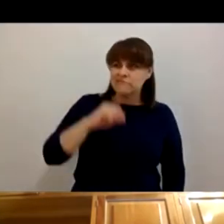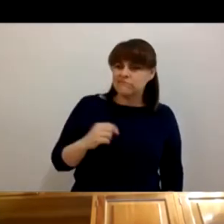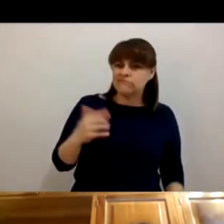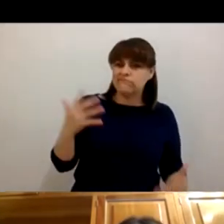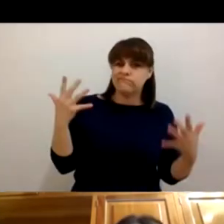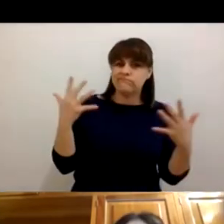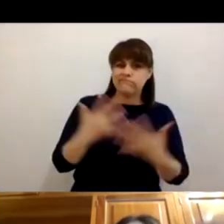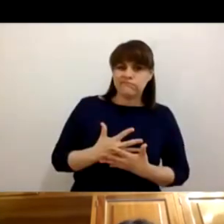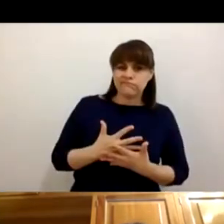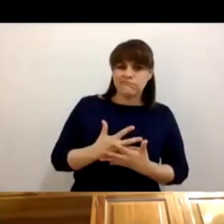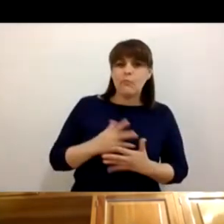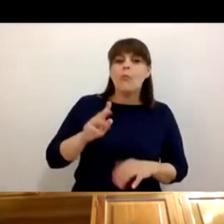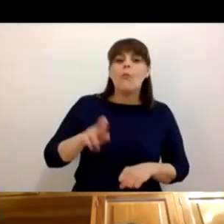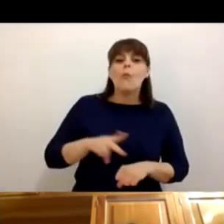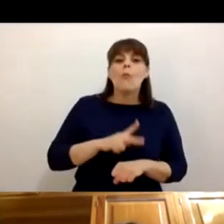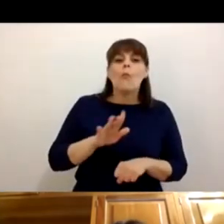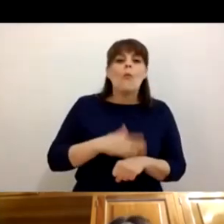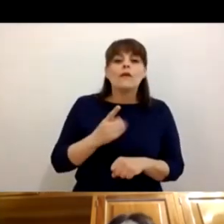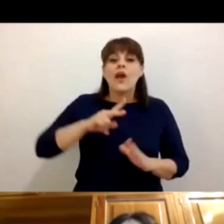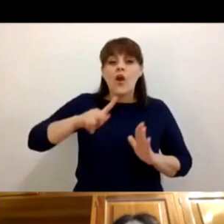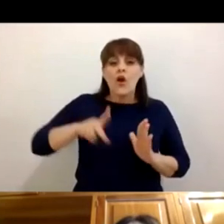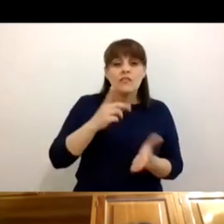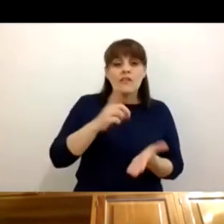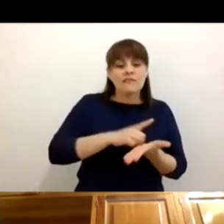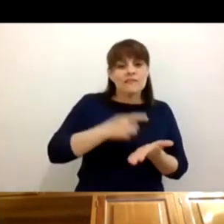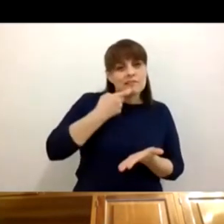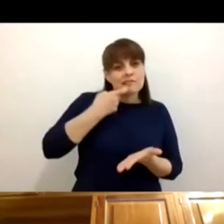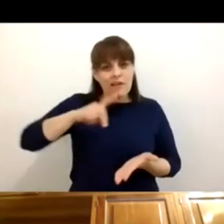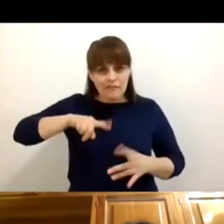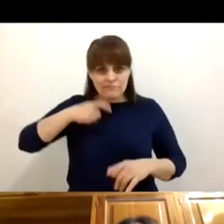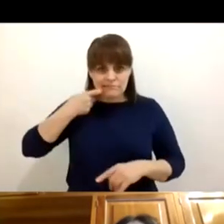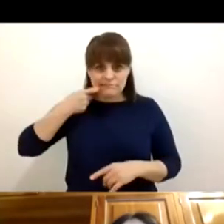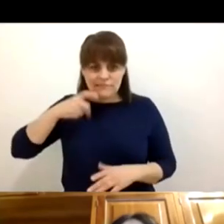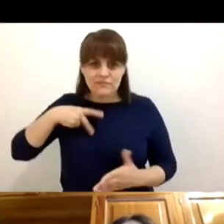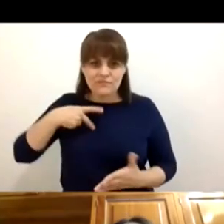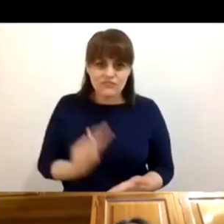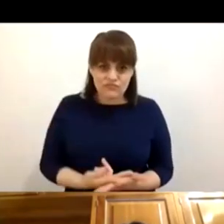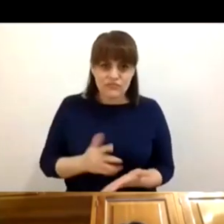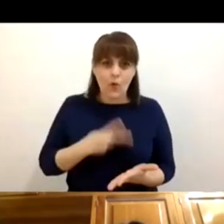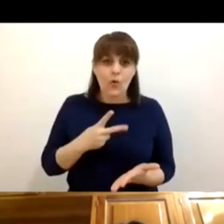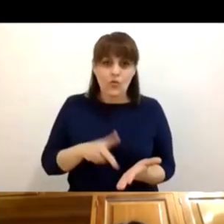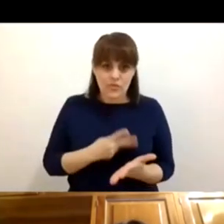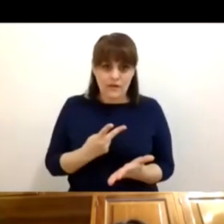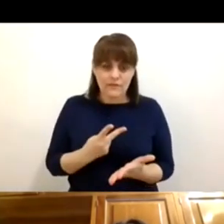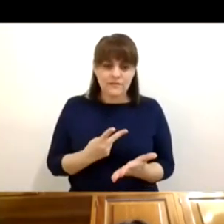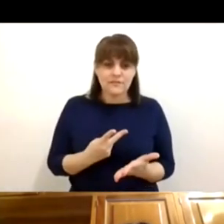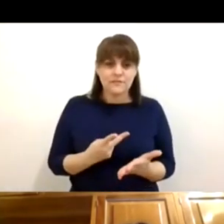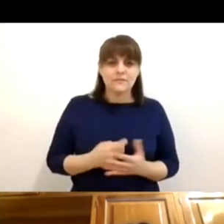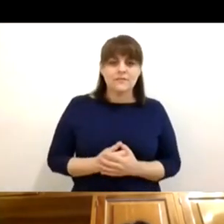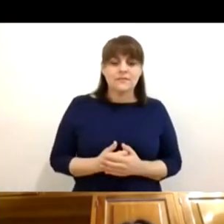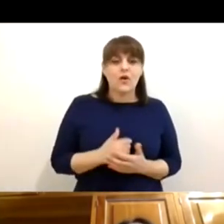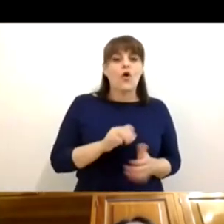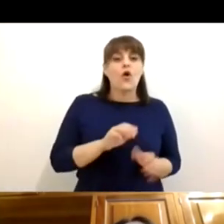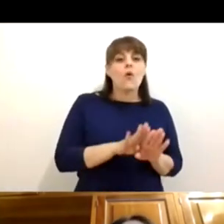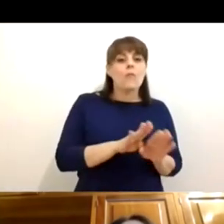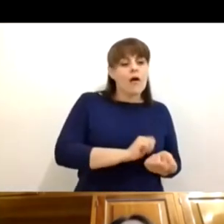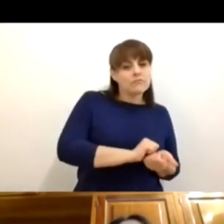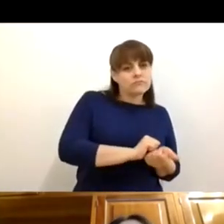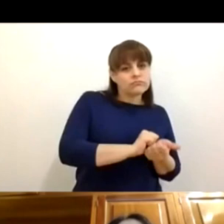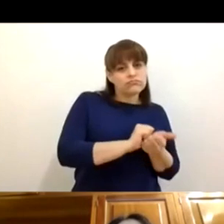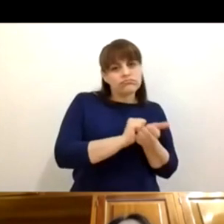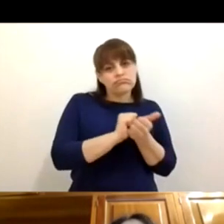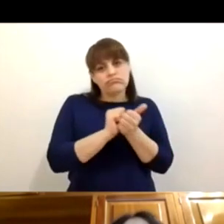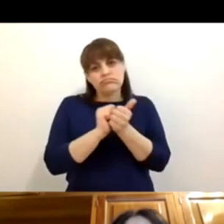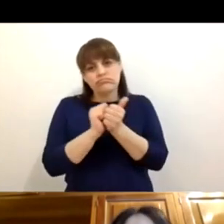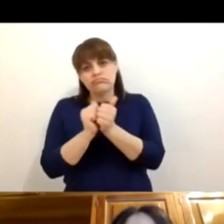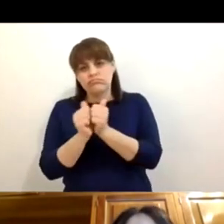la recaída, ¿no? Como el mismo proceso de la adicción y del proceso de cambio. Y sí, o sea, es